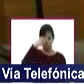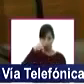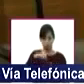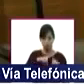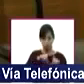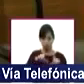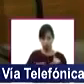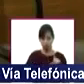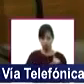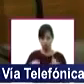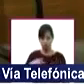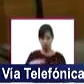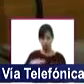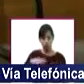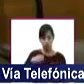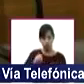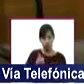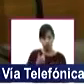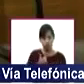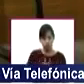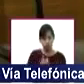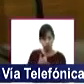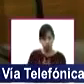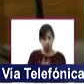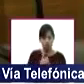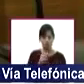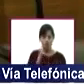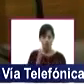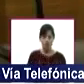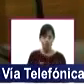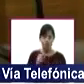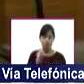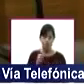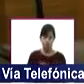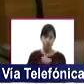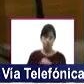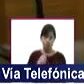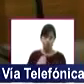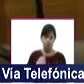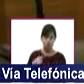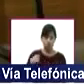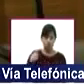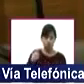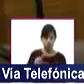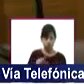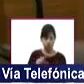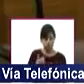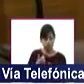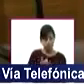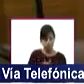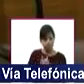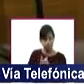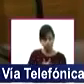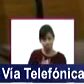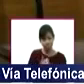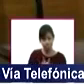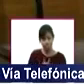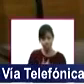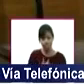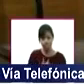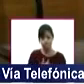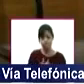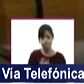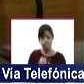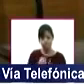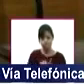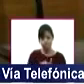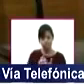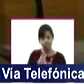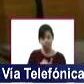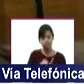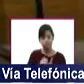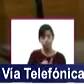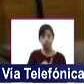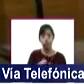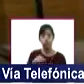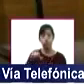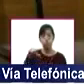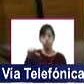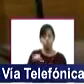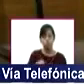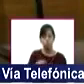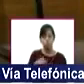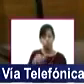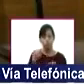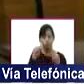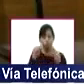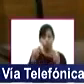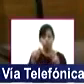más apropiada. Puedo decirlo con respeto para quienes lo hicieron. Pero la aprobó el INE, así se